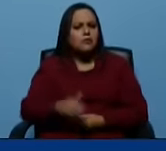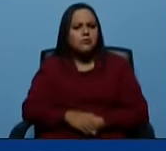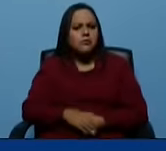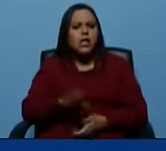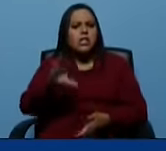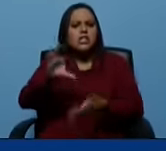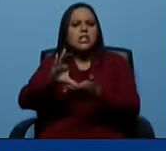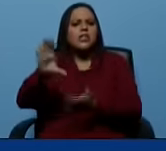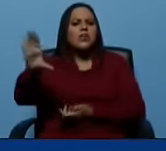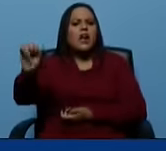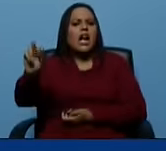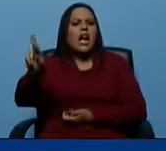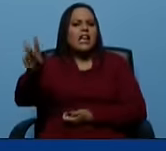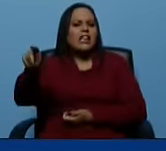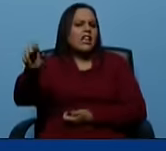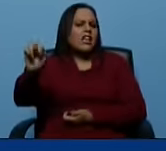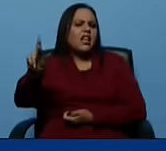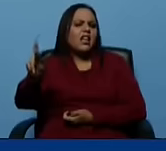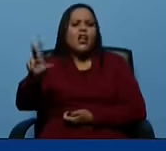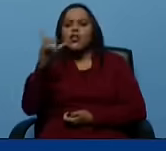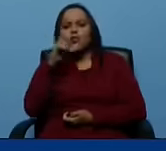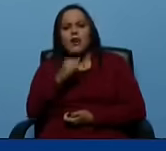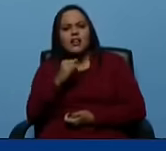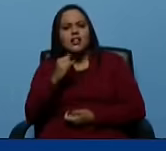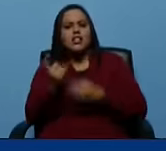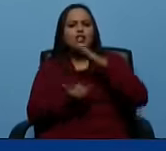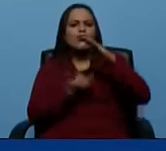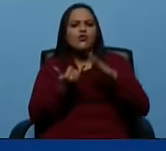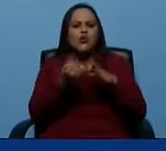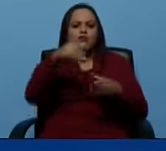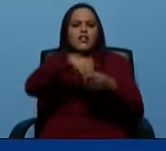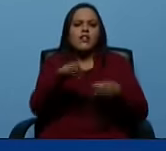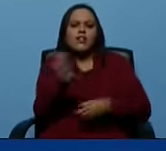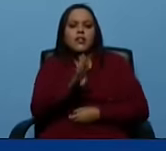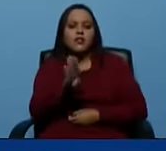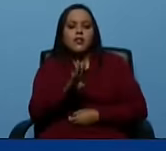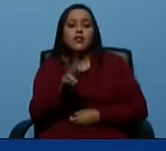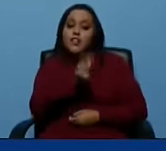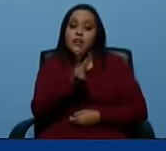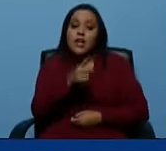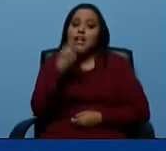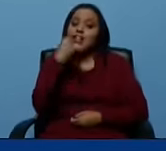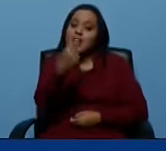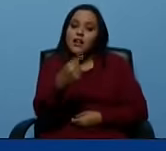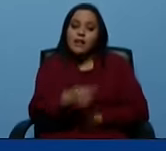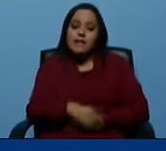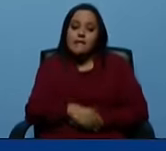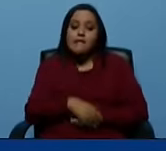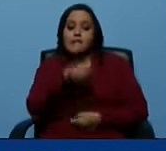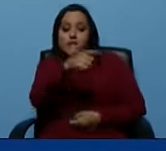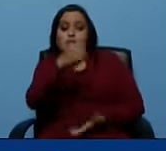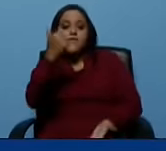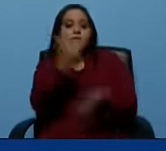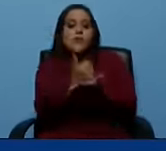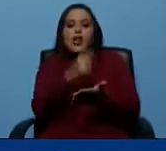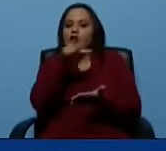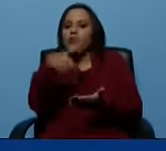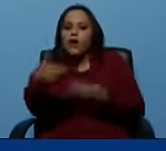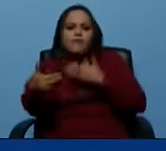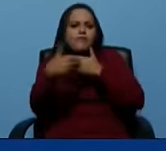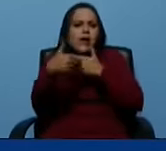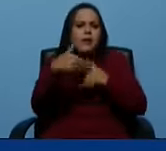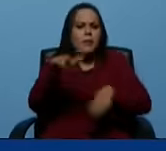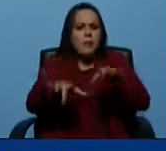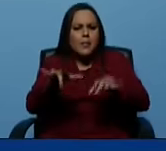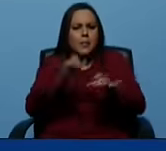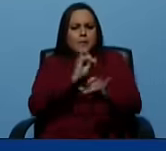no es autoridad constitucional ni institución en Venezuela, es que digan que ellos certifican que no hubo ataque cibernético